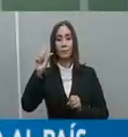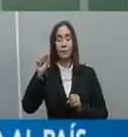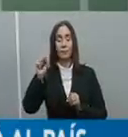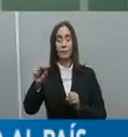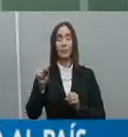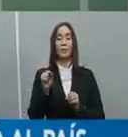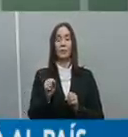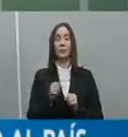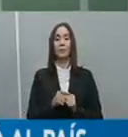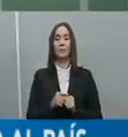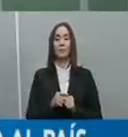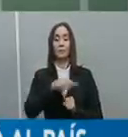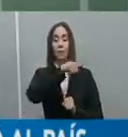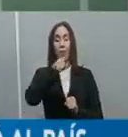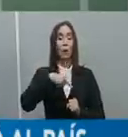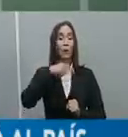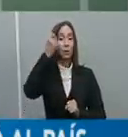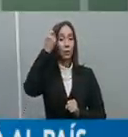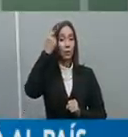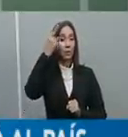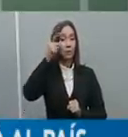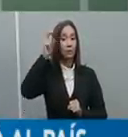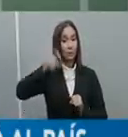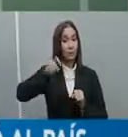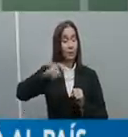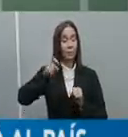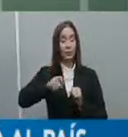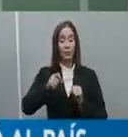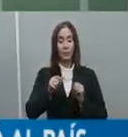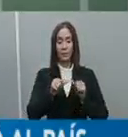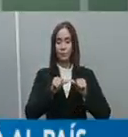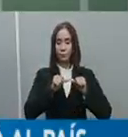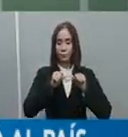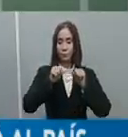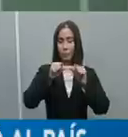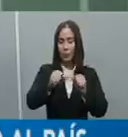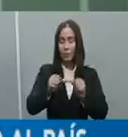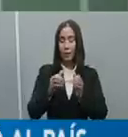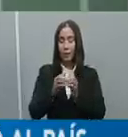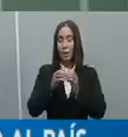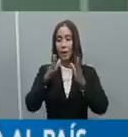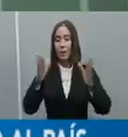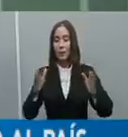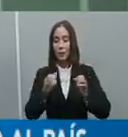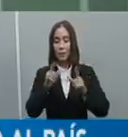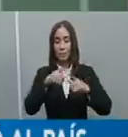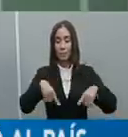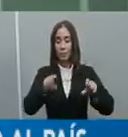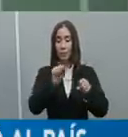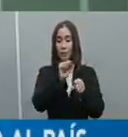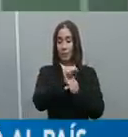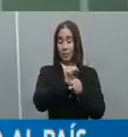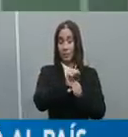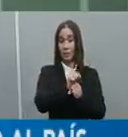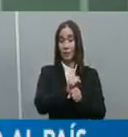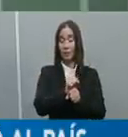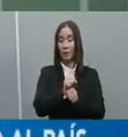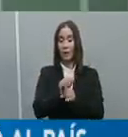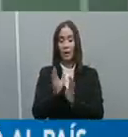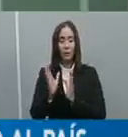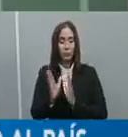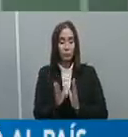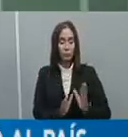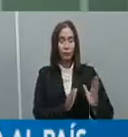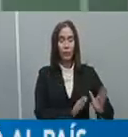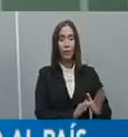preocupación y también integración. Necesitamos mantenernos unidos con responsabilidad y prudencia, y también hace la invitación a que todos,